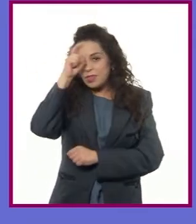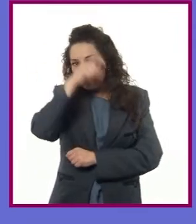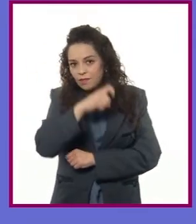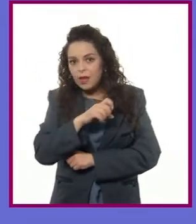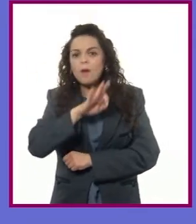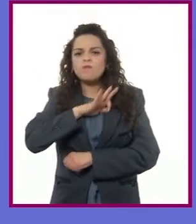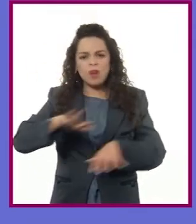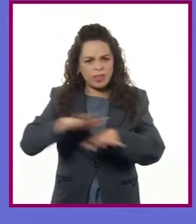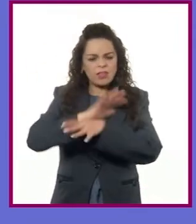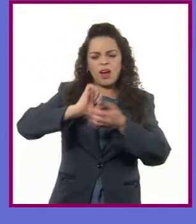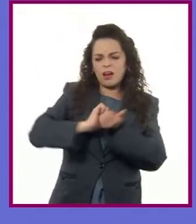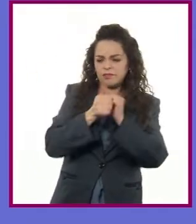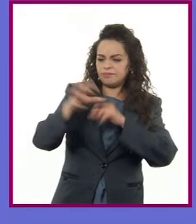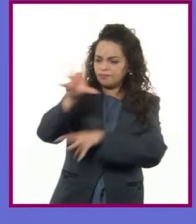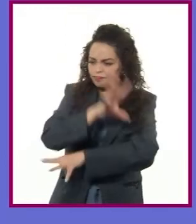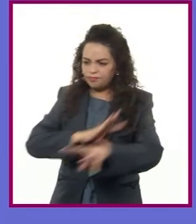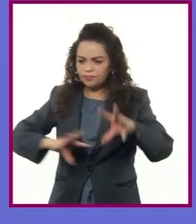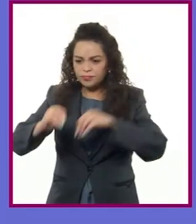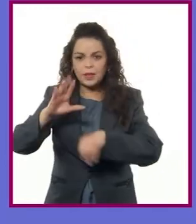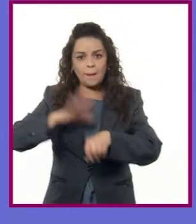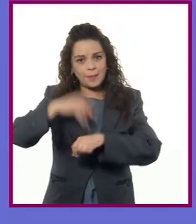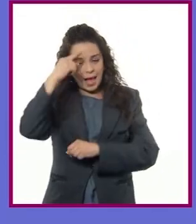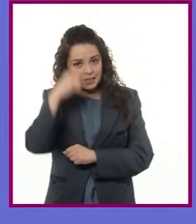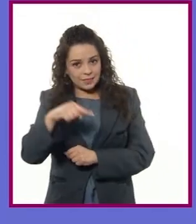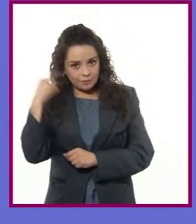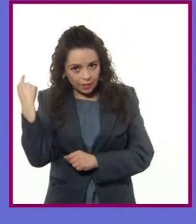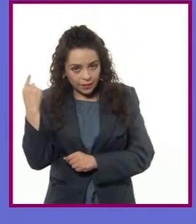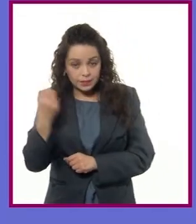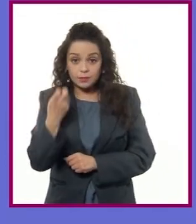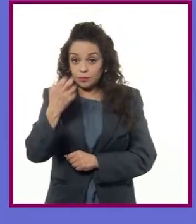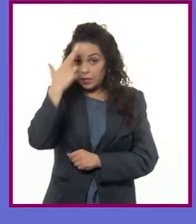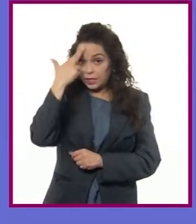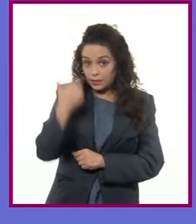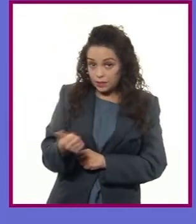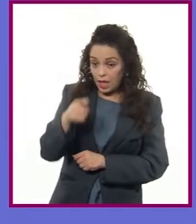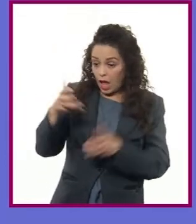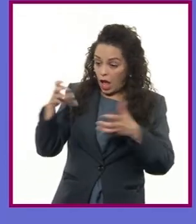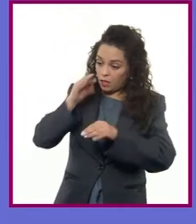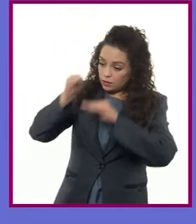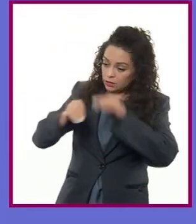sencilla. Así que al realizar una paráfrasis deben indagar el